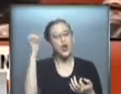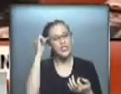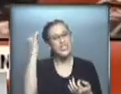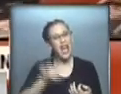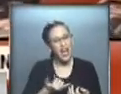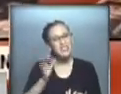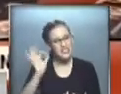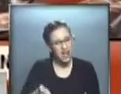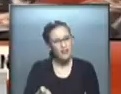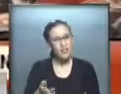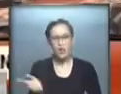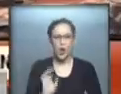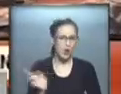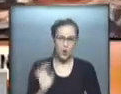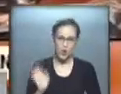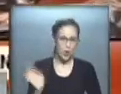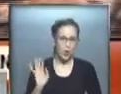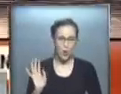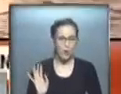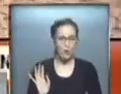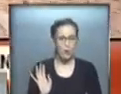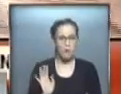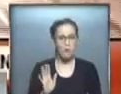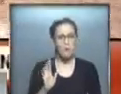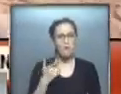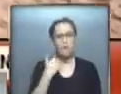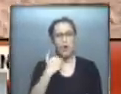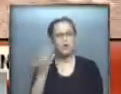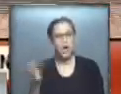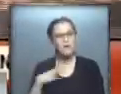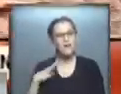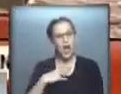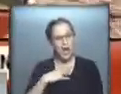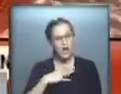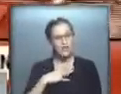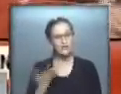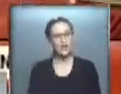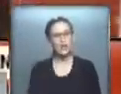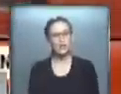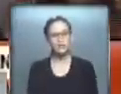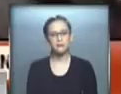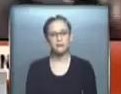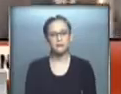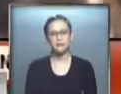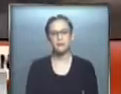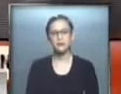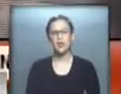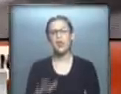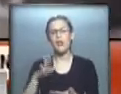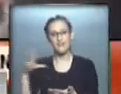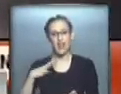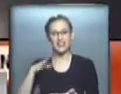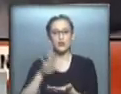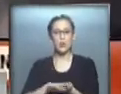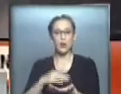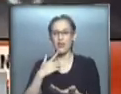no no no es que no hay noticias todavía soledad por el séquito ha sido en horas